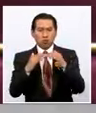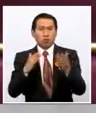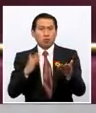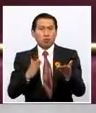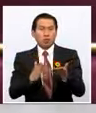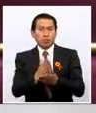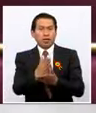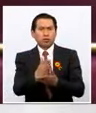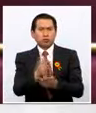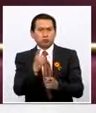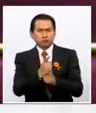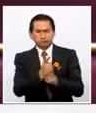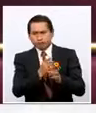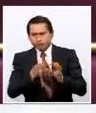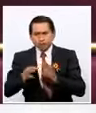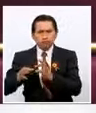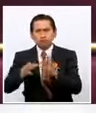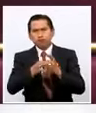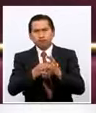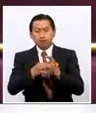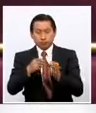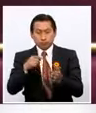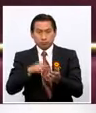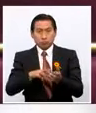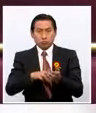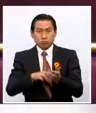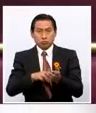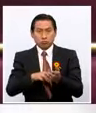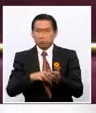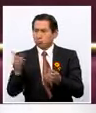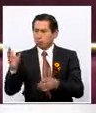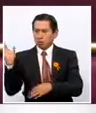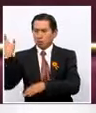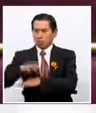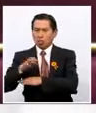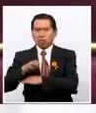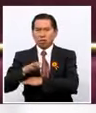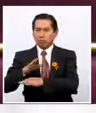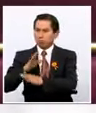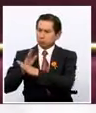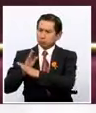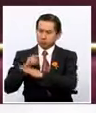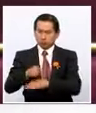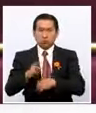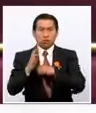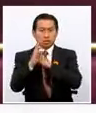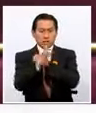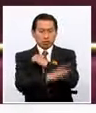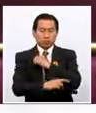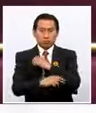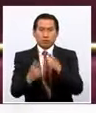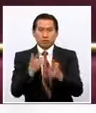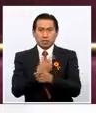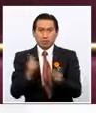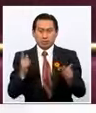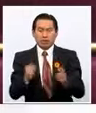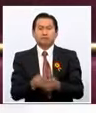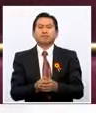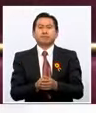unifica y que van desde la dictadura que abusa hacia la repubblica que libera